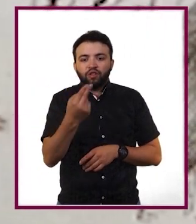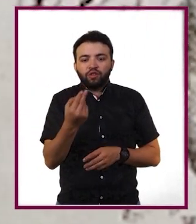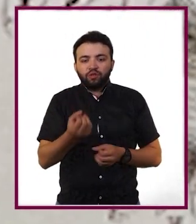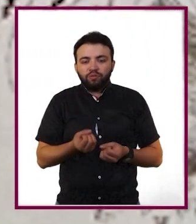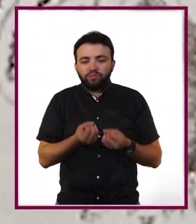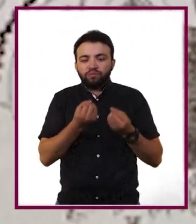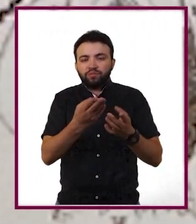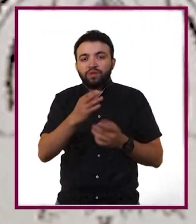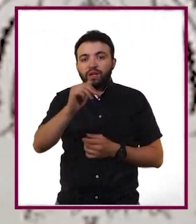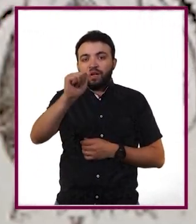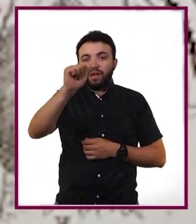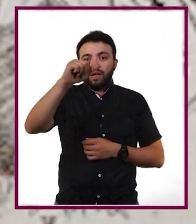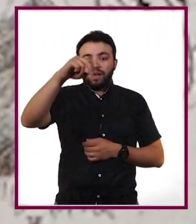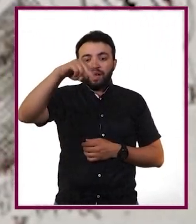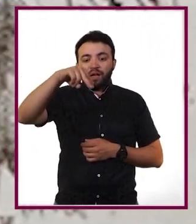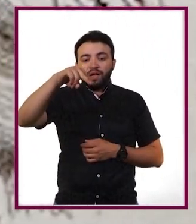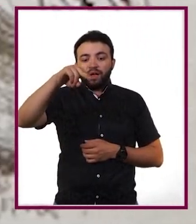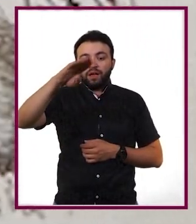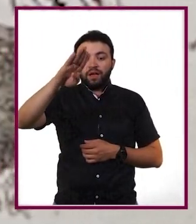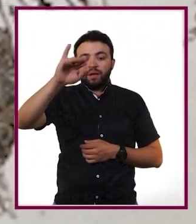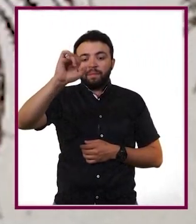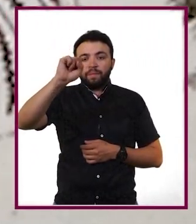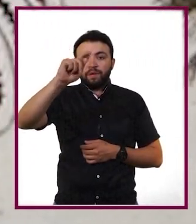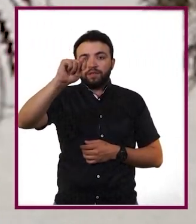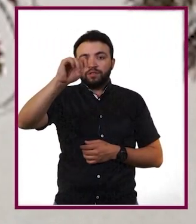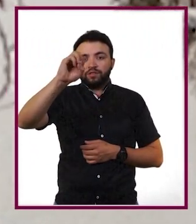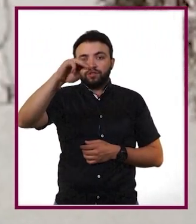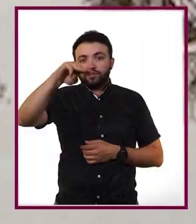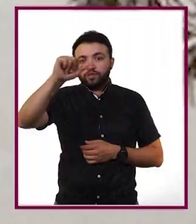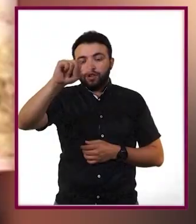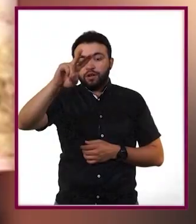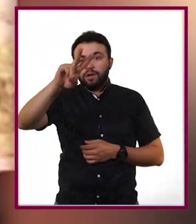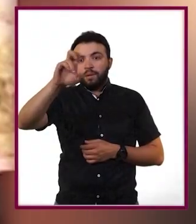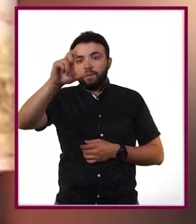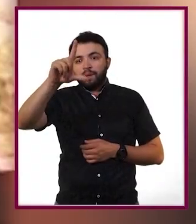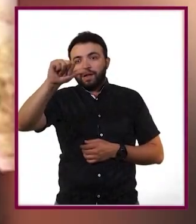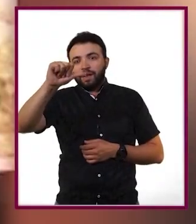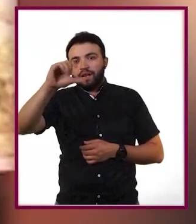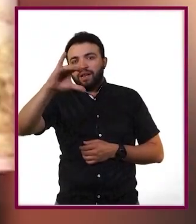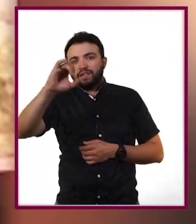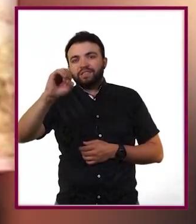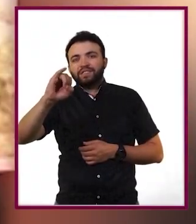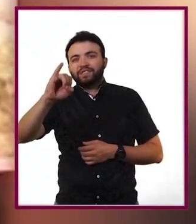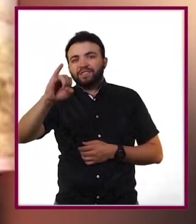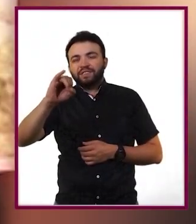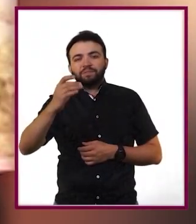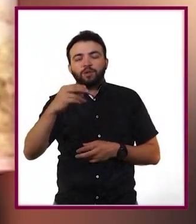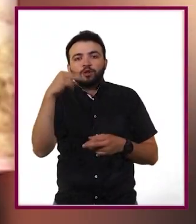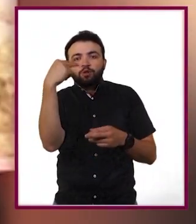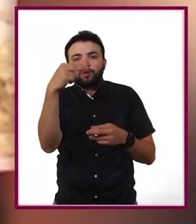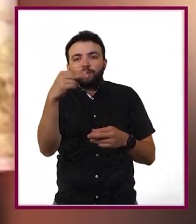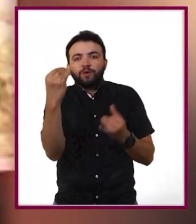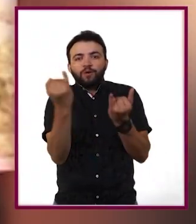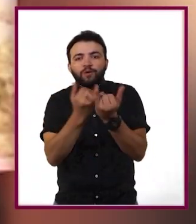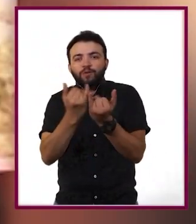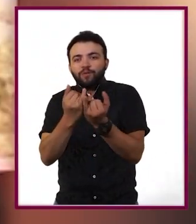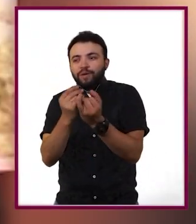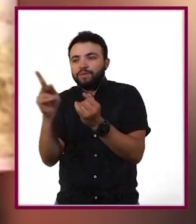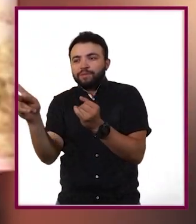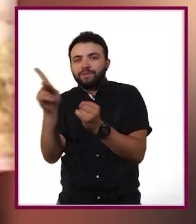le llamó Ambistoma velassi, como honor a Velasco por haber hecho